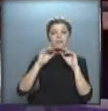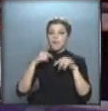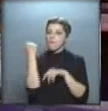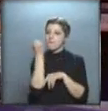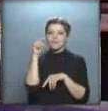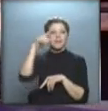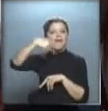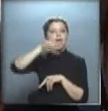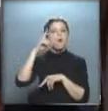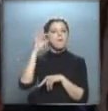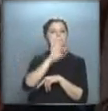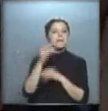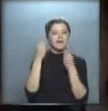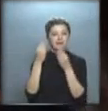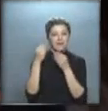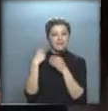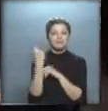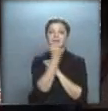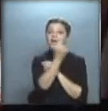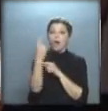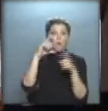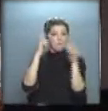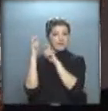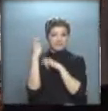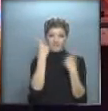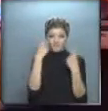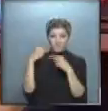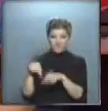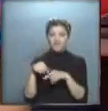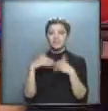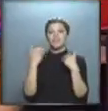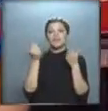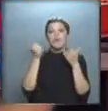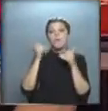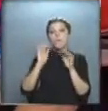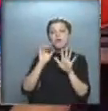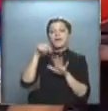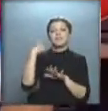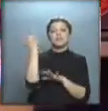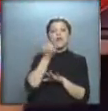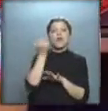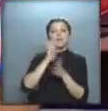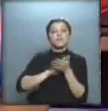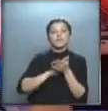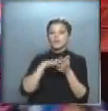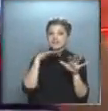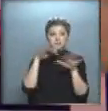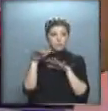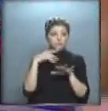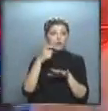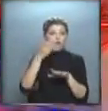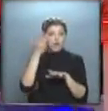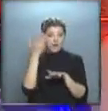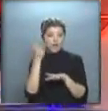opina, porque son chicos también que tienen otro tipo de experiencias también y tienen a lo mejor han pasado eso y no han sabido o han visto o